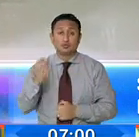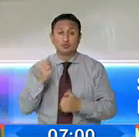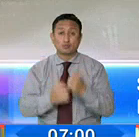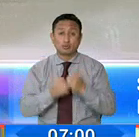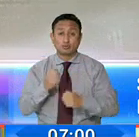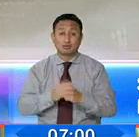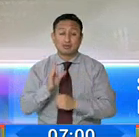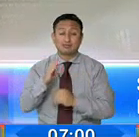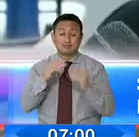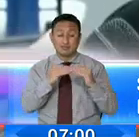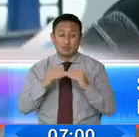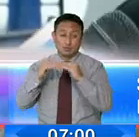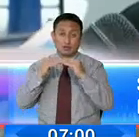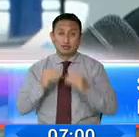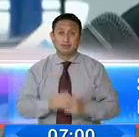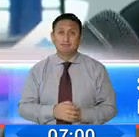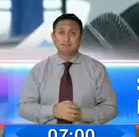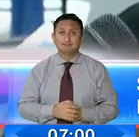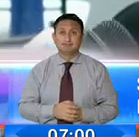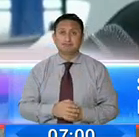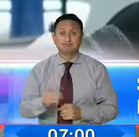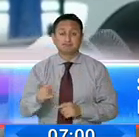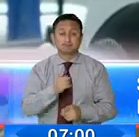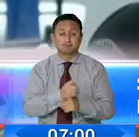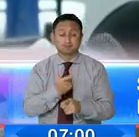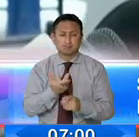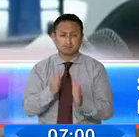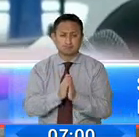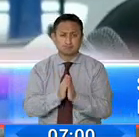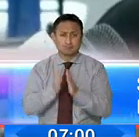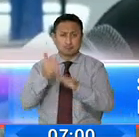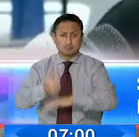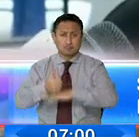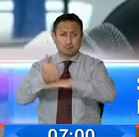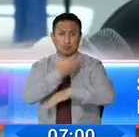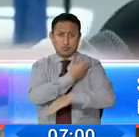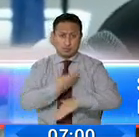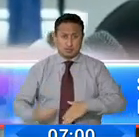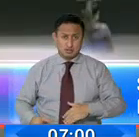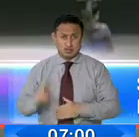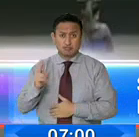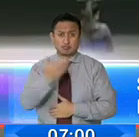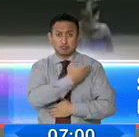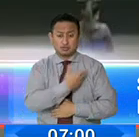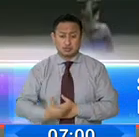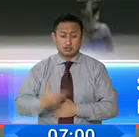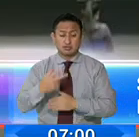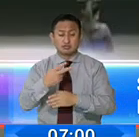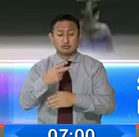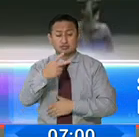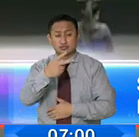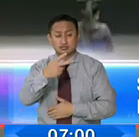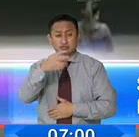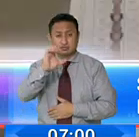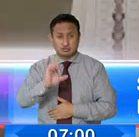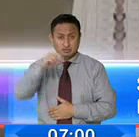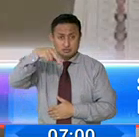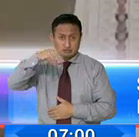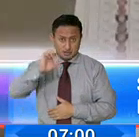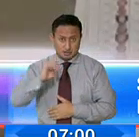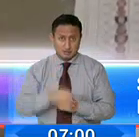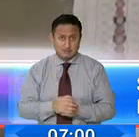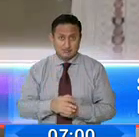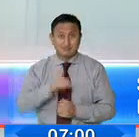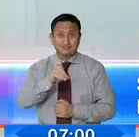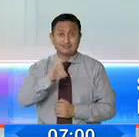a la democracia. Por esta razón, solicitan que la presidenta y vicepresidente del Consejo Nacional Electoral,